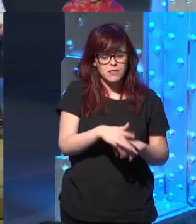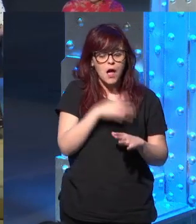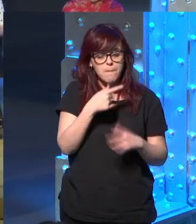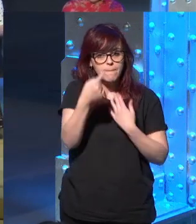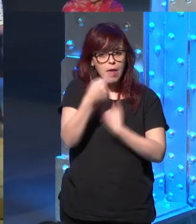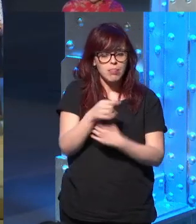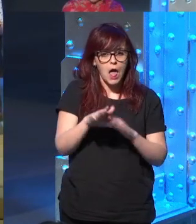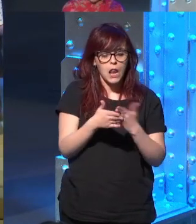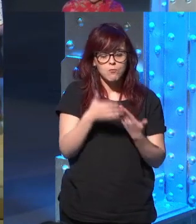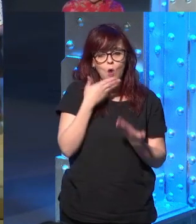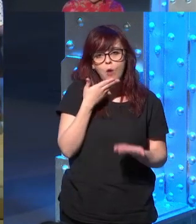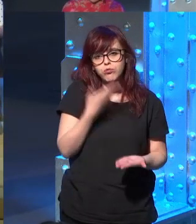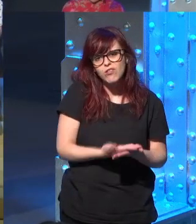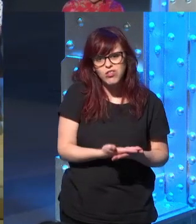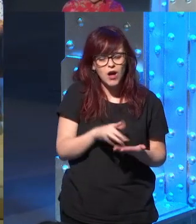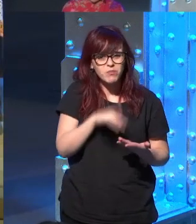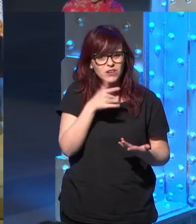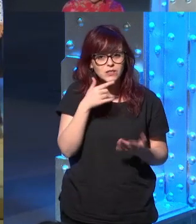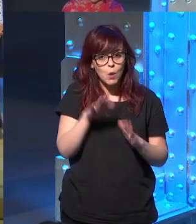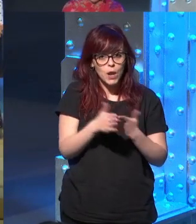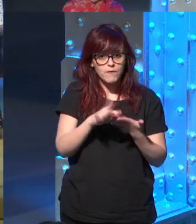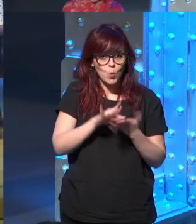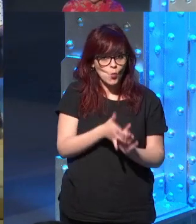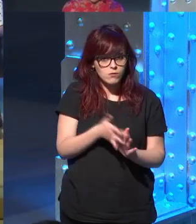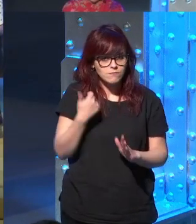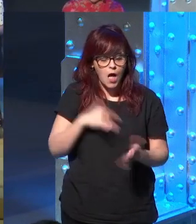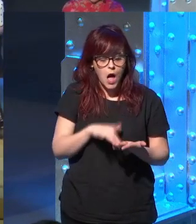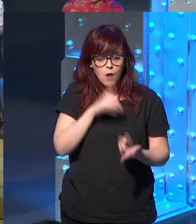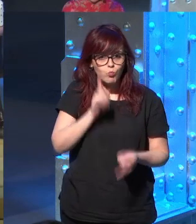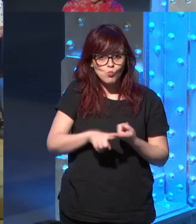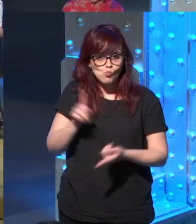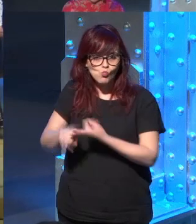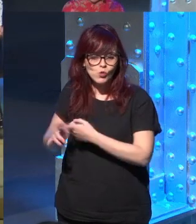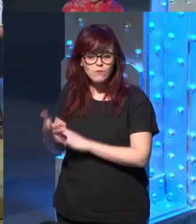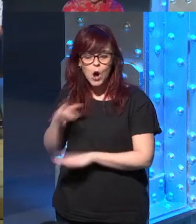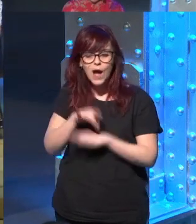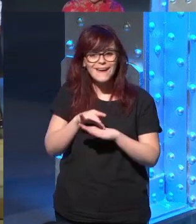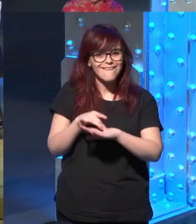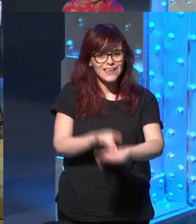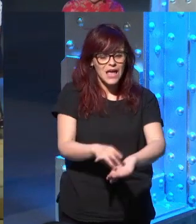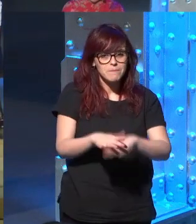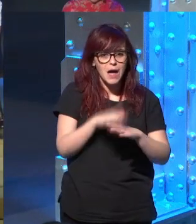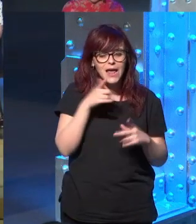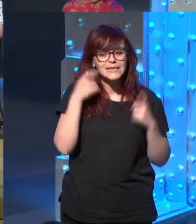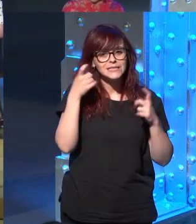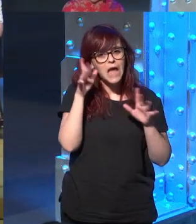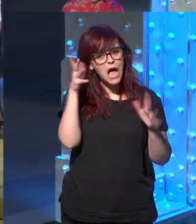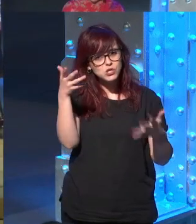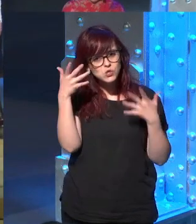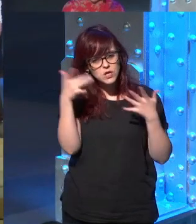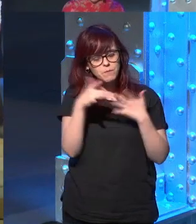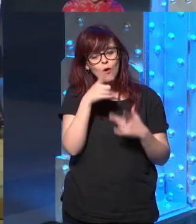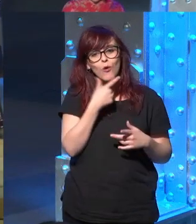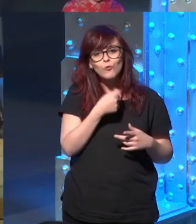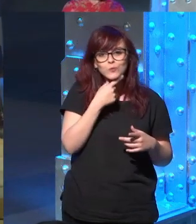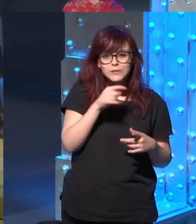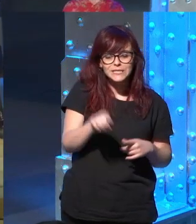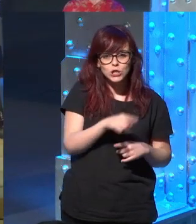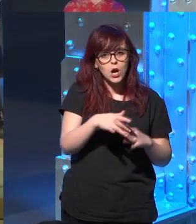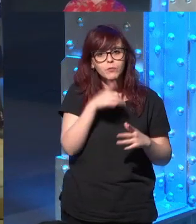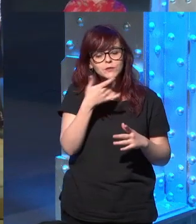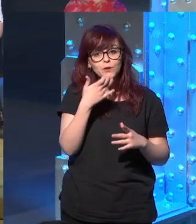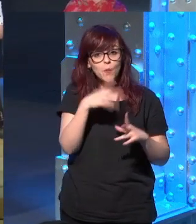y era como, me aburría porque ya era como, no tengo libros, o sea, no tengo a nadie que me guíe para que me diga, oye, pues mira, ¿te ha gustado este libro? Te voy